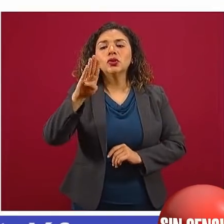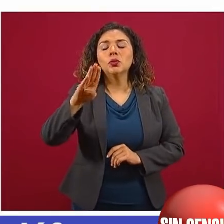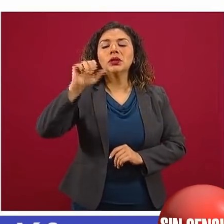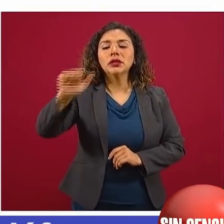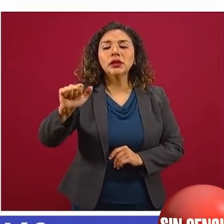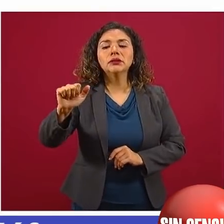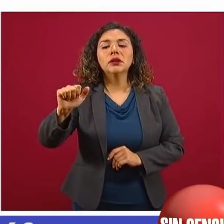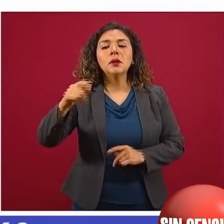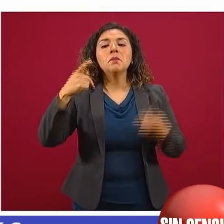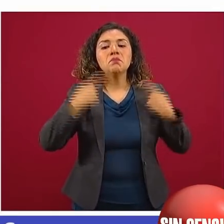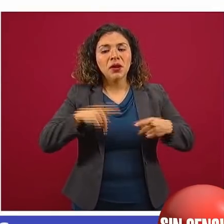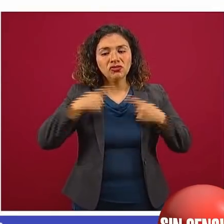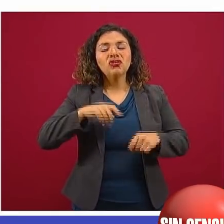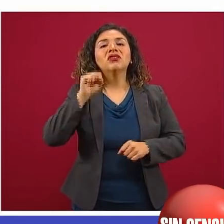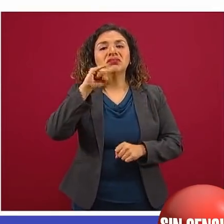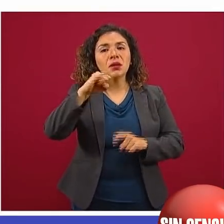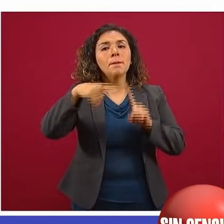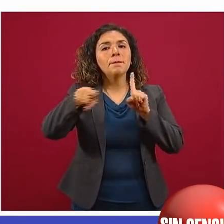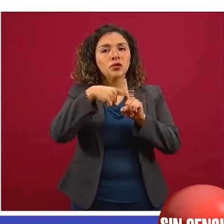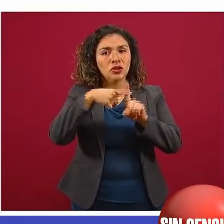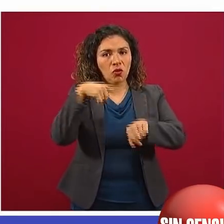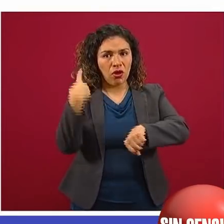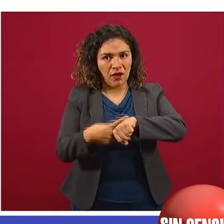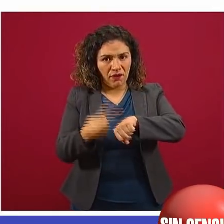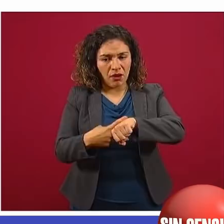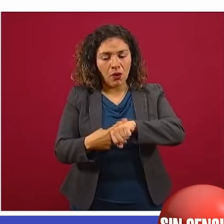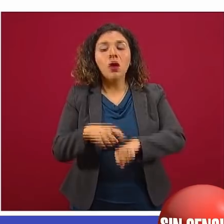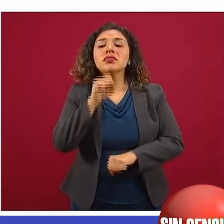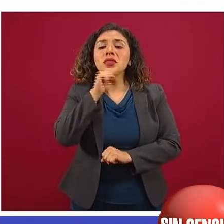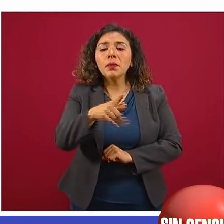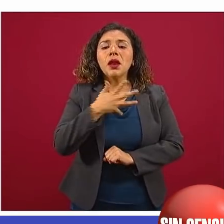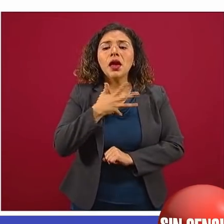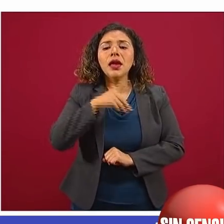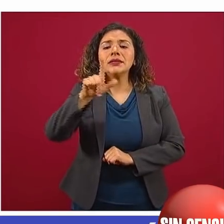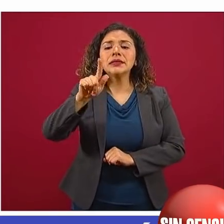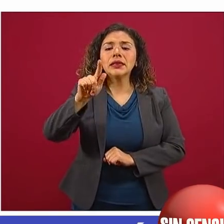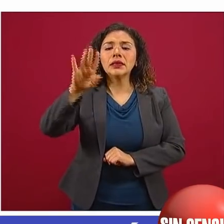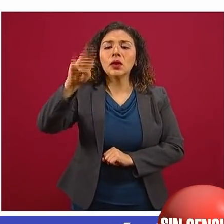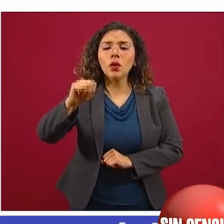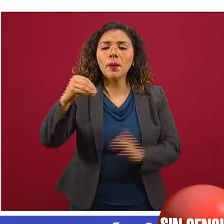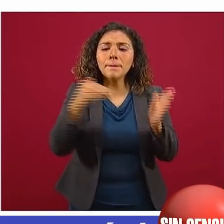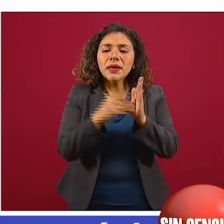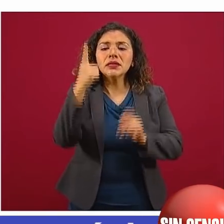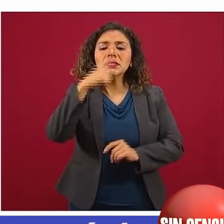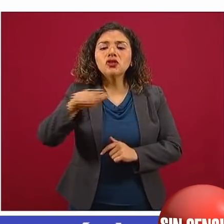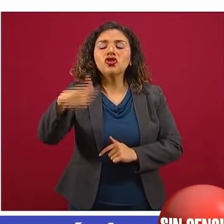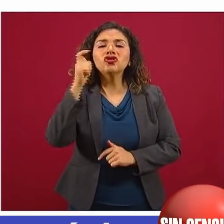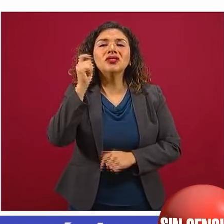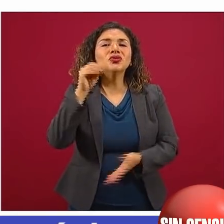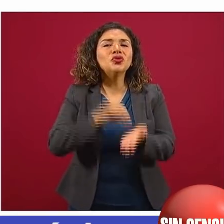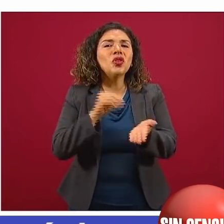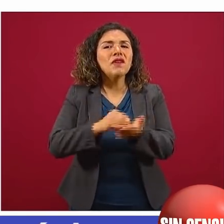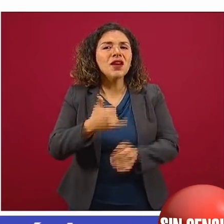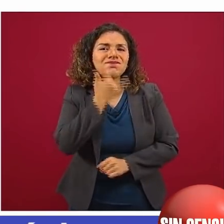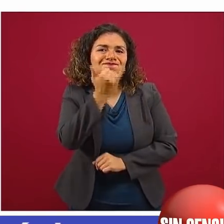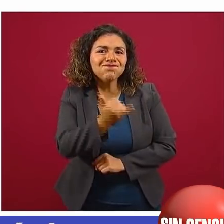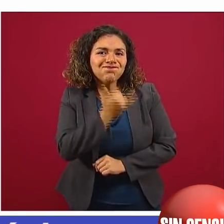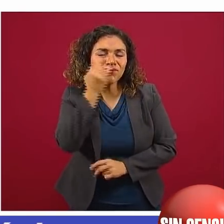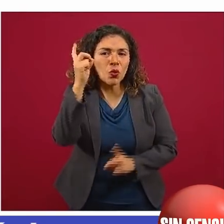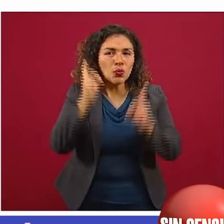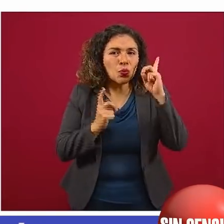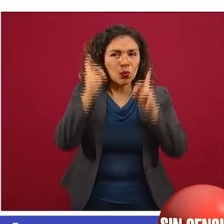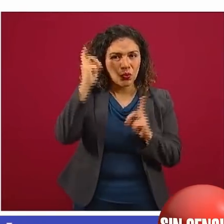349,396 casos confirmados, pero también 79,112 que están en condición de sospechosos. A estos